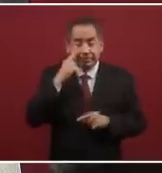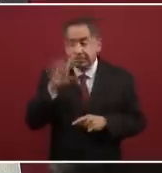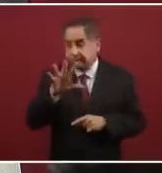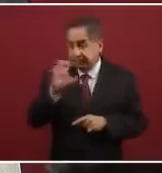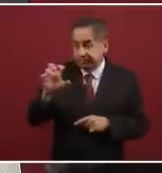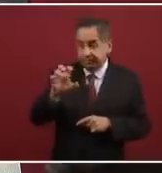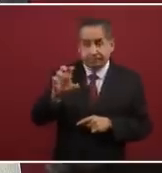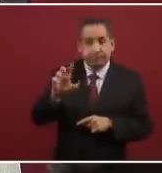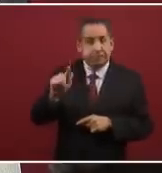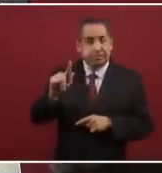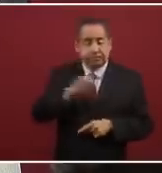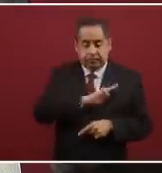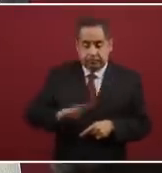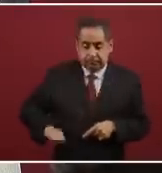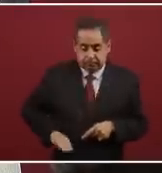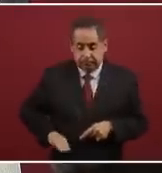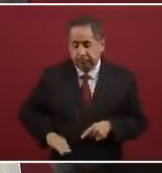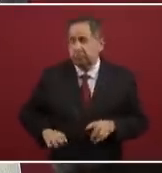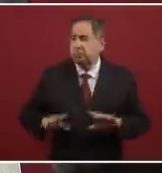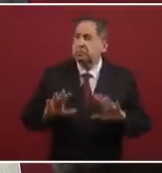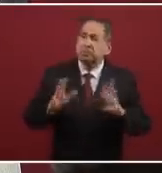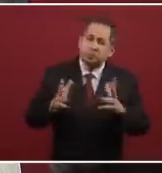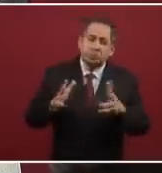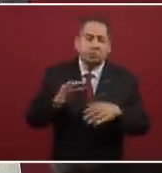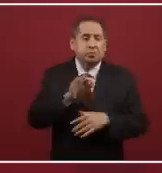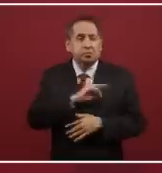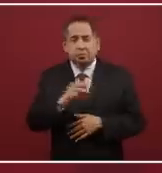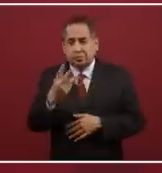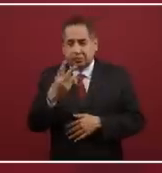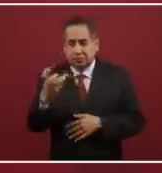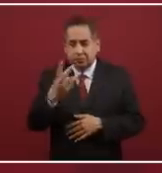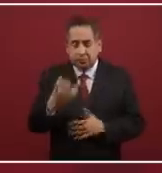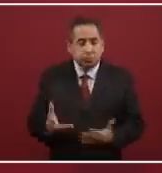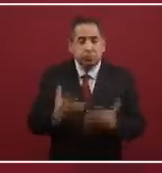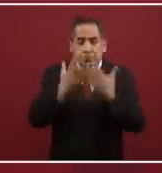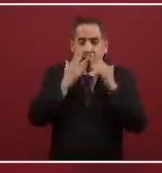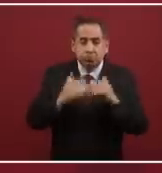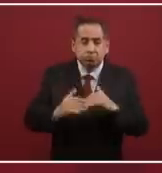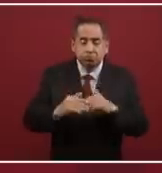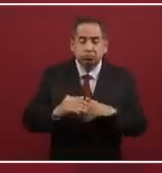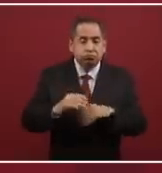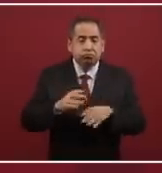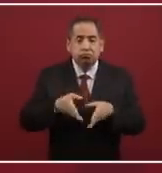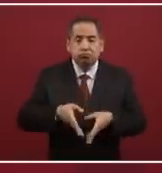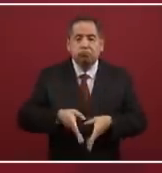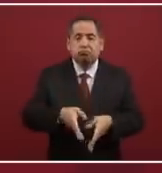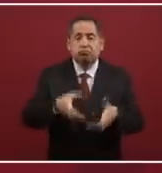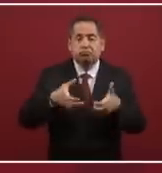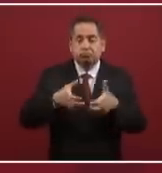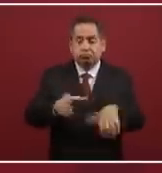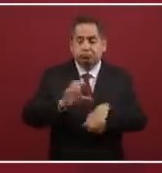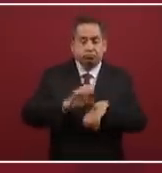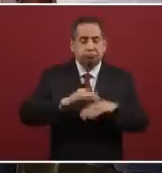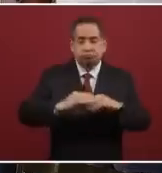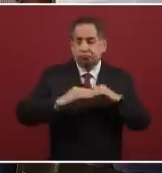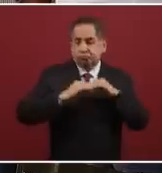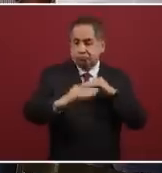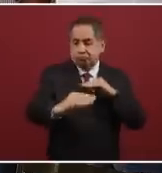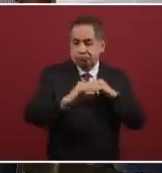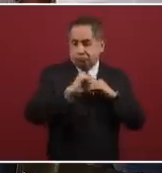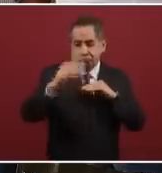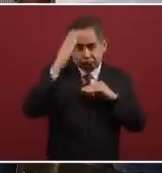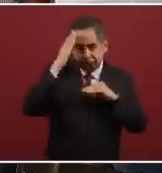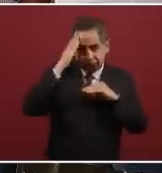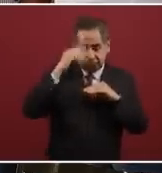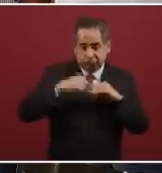Oaxaca, cerca de 300 no tienen camino pavimentado a sus cabeceras